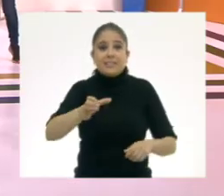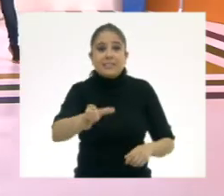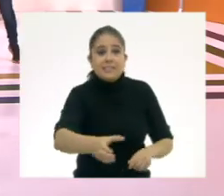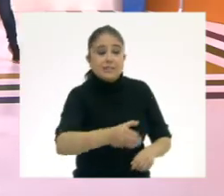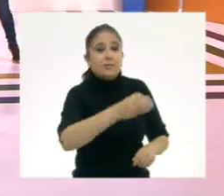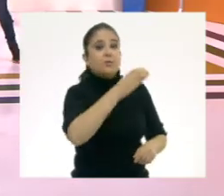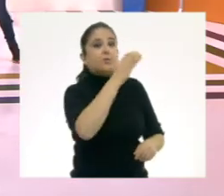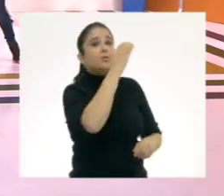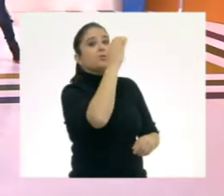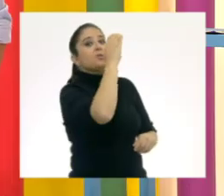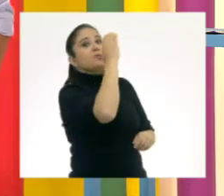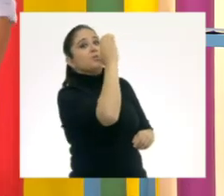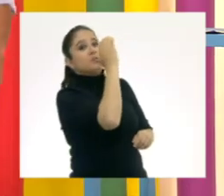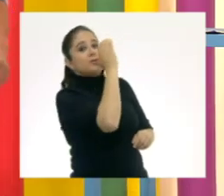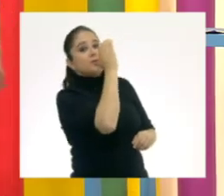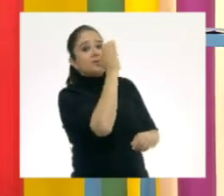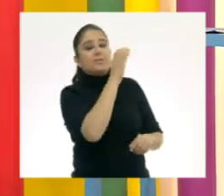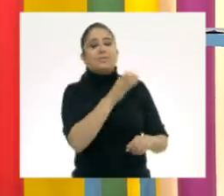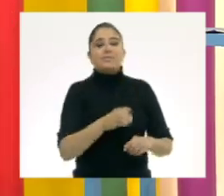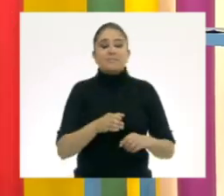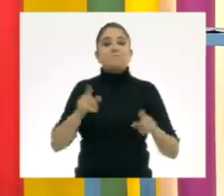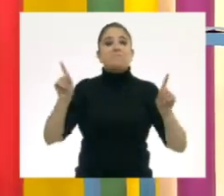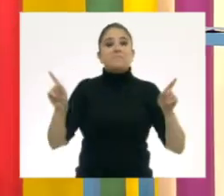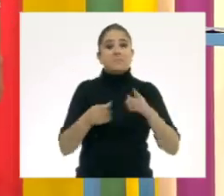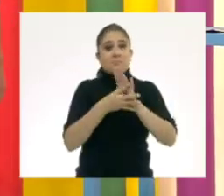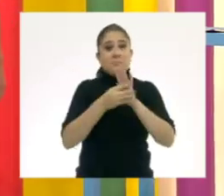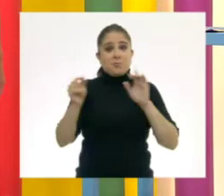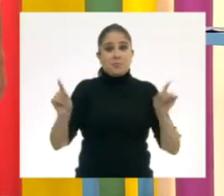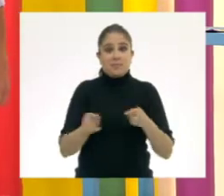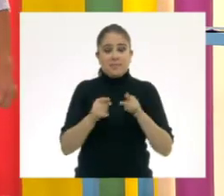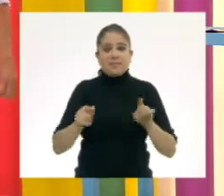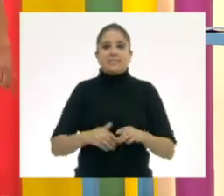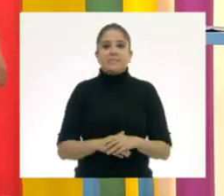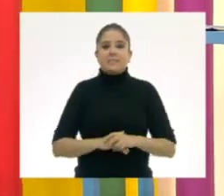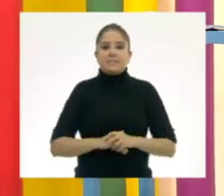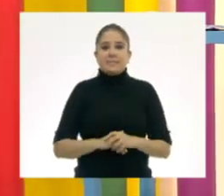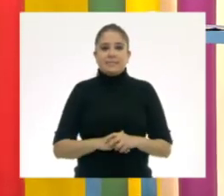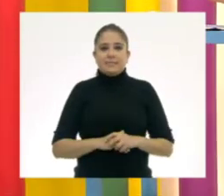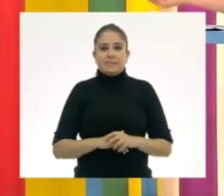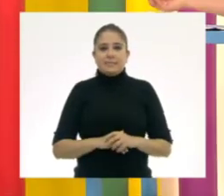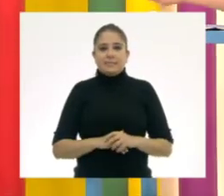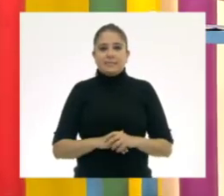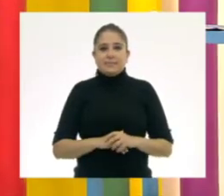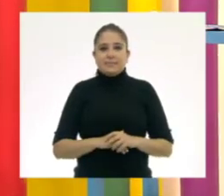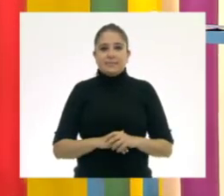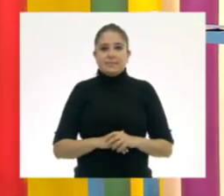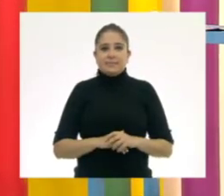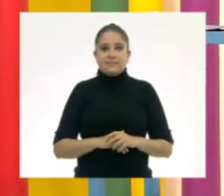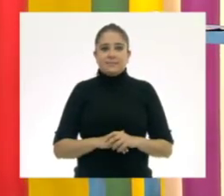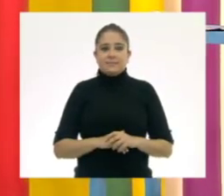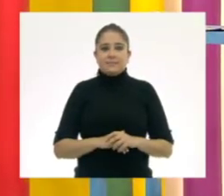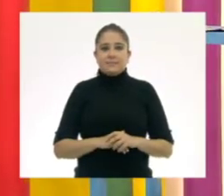Y lo podemos hacer con el ritmo de la música. Y lo podemos hacer.